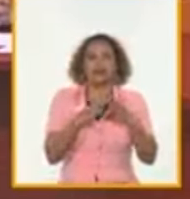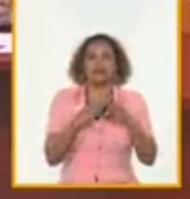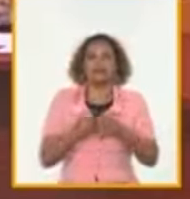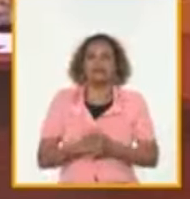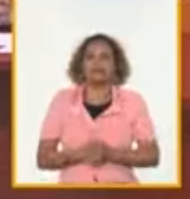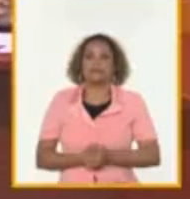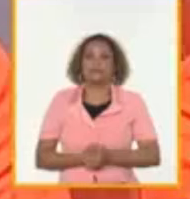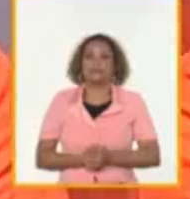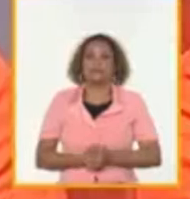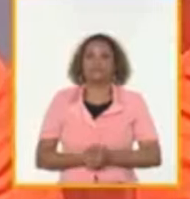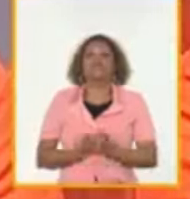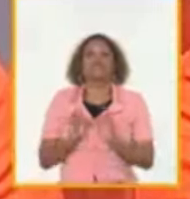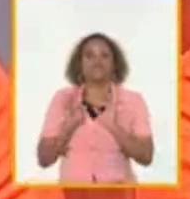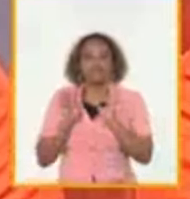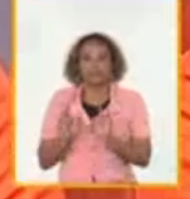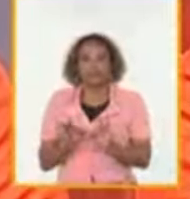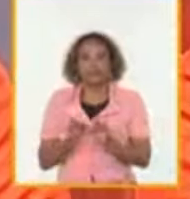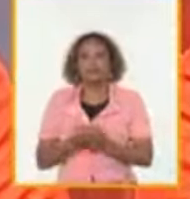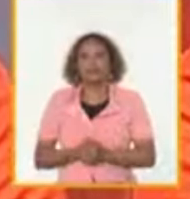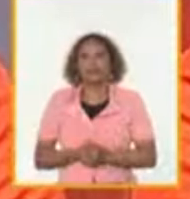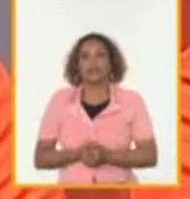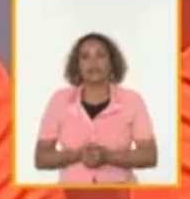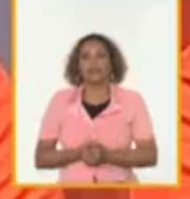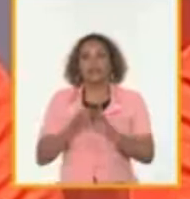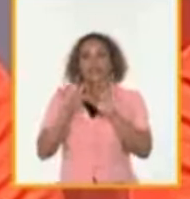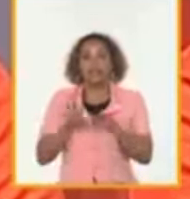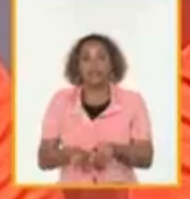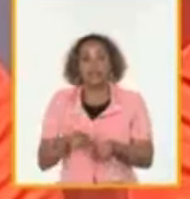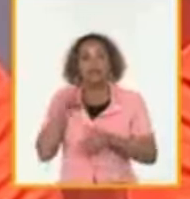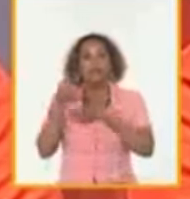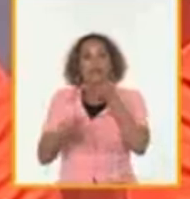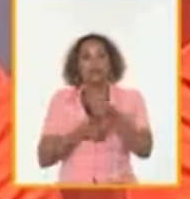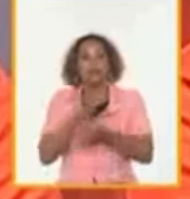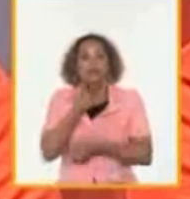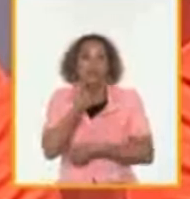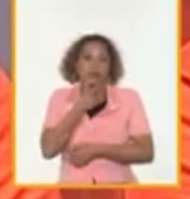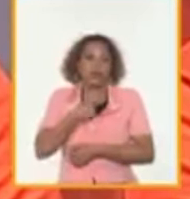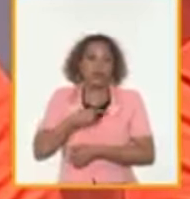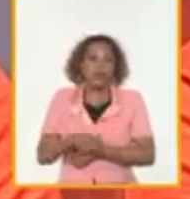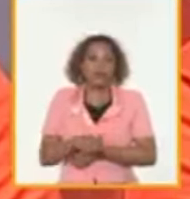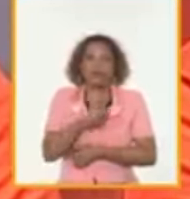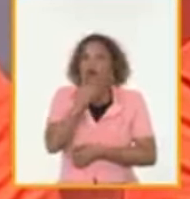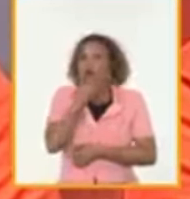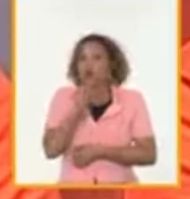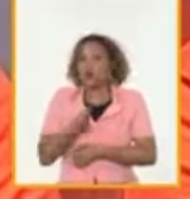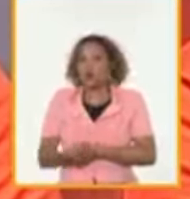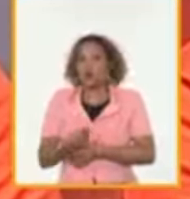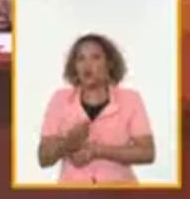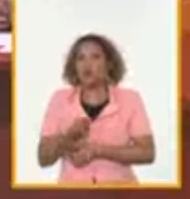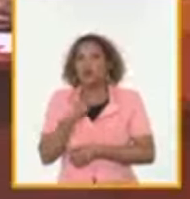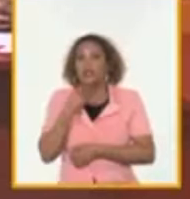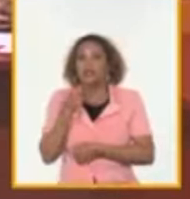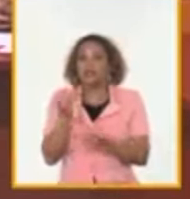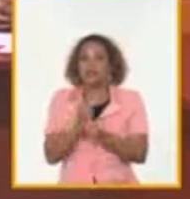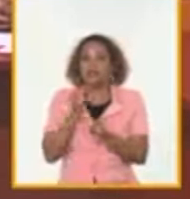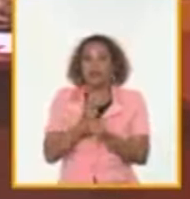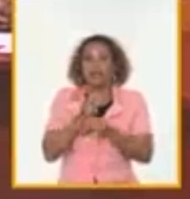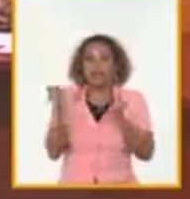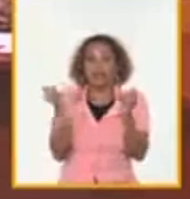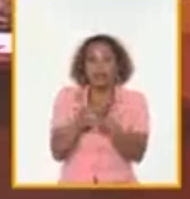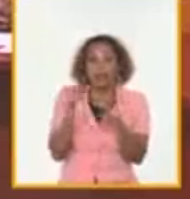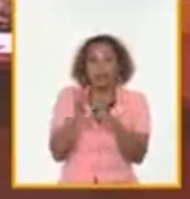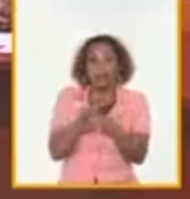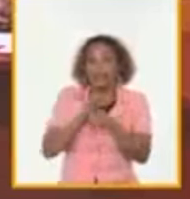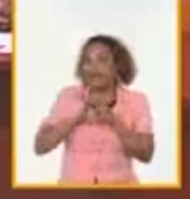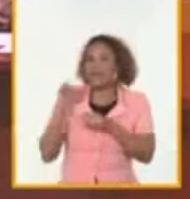territorio exactamente ya el secretario le decía los muchachos que hablábamos del del movimiento productivo en la autopista a